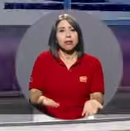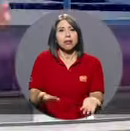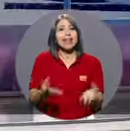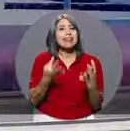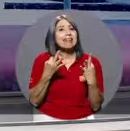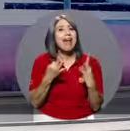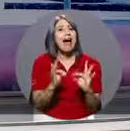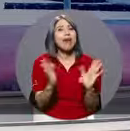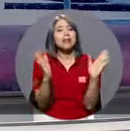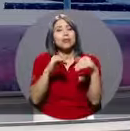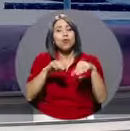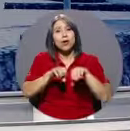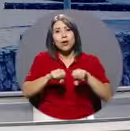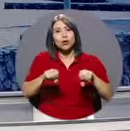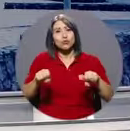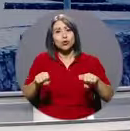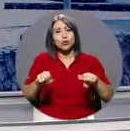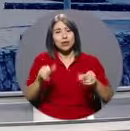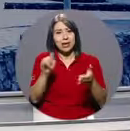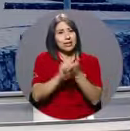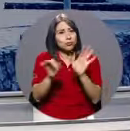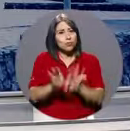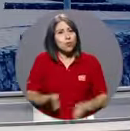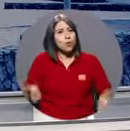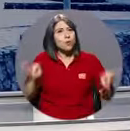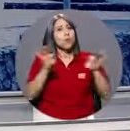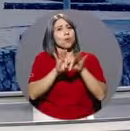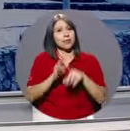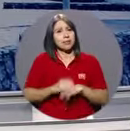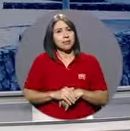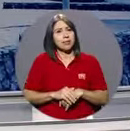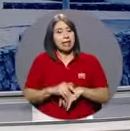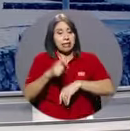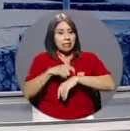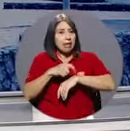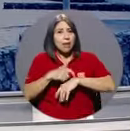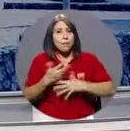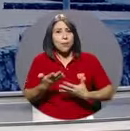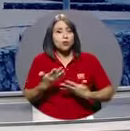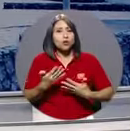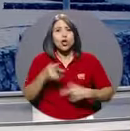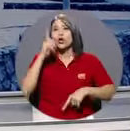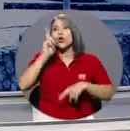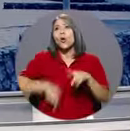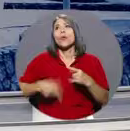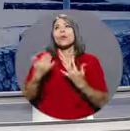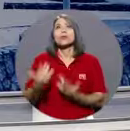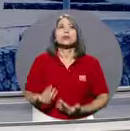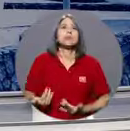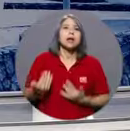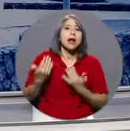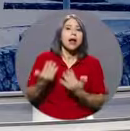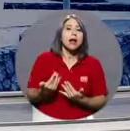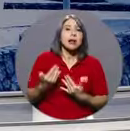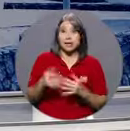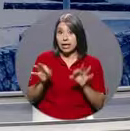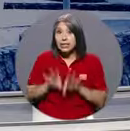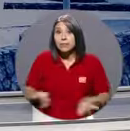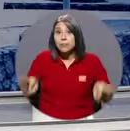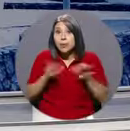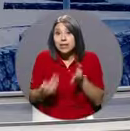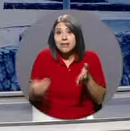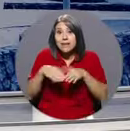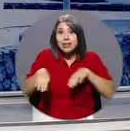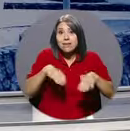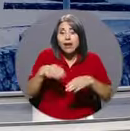tratando de que no haya corrupción, ¿verdad? Yo creo que eso es sumamente importante, los tiempos, ¿verdad? No podemos esperar. Una parte importante, como mencionaba, es reactivar